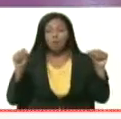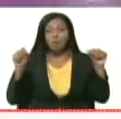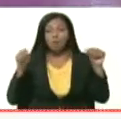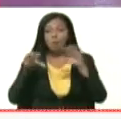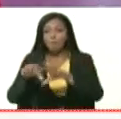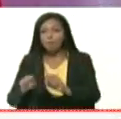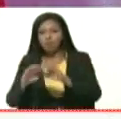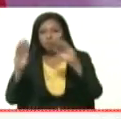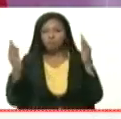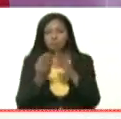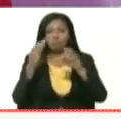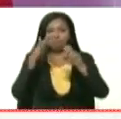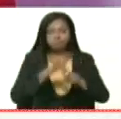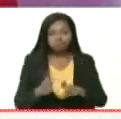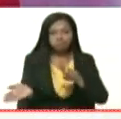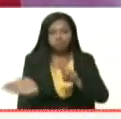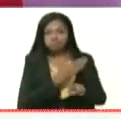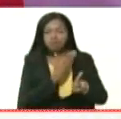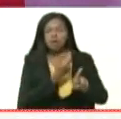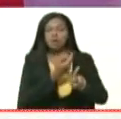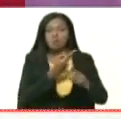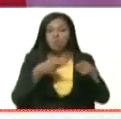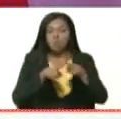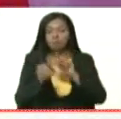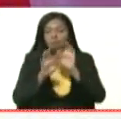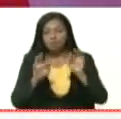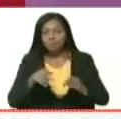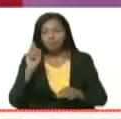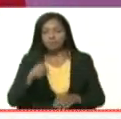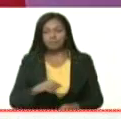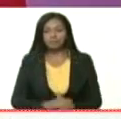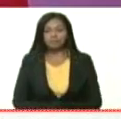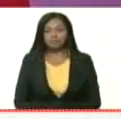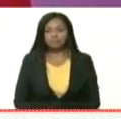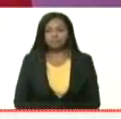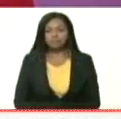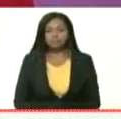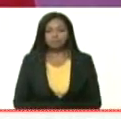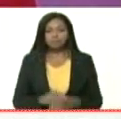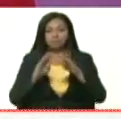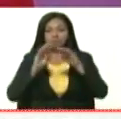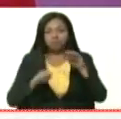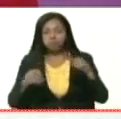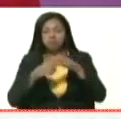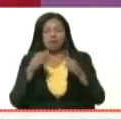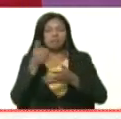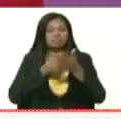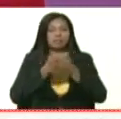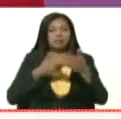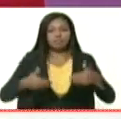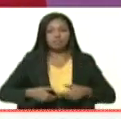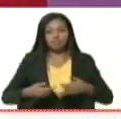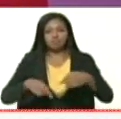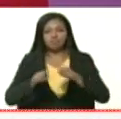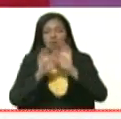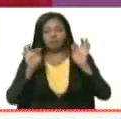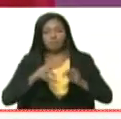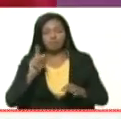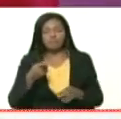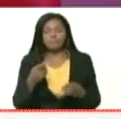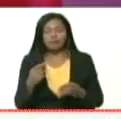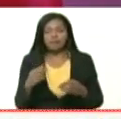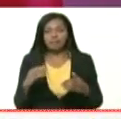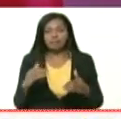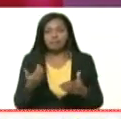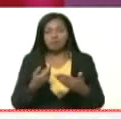Primero para derrotar en una intensa y desigual guerra de resistencia la